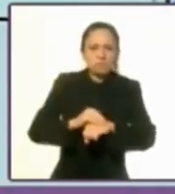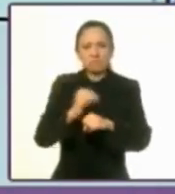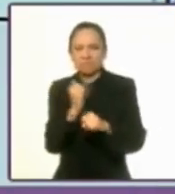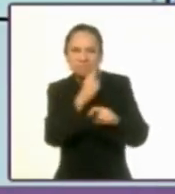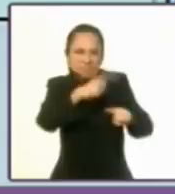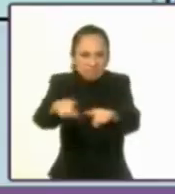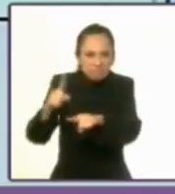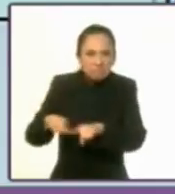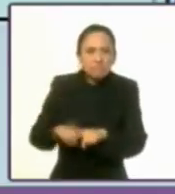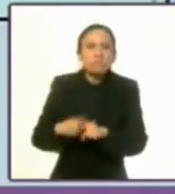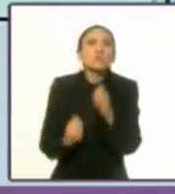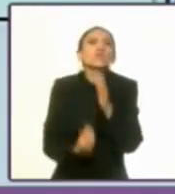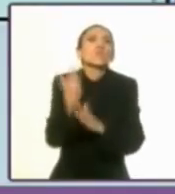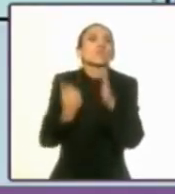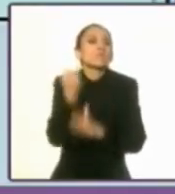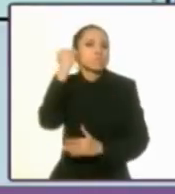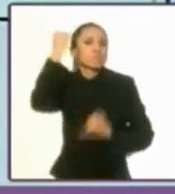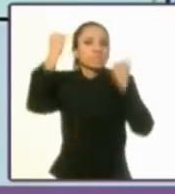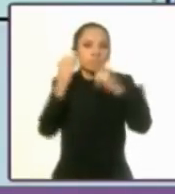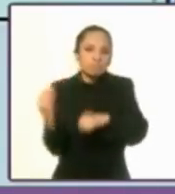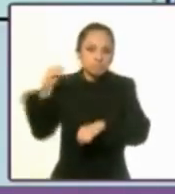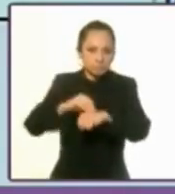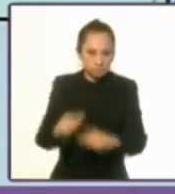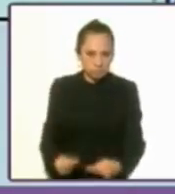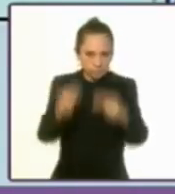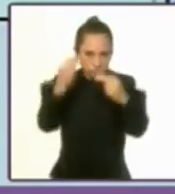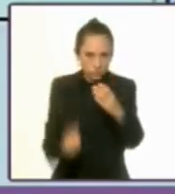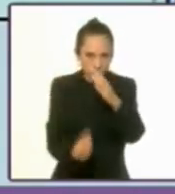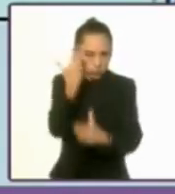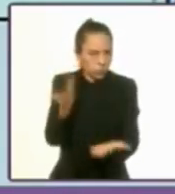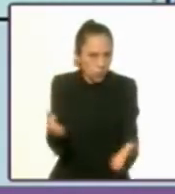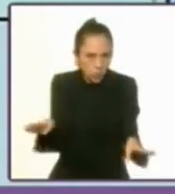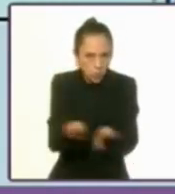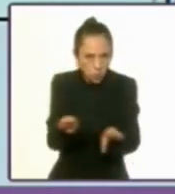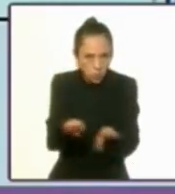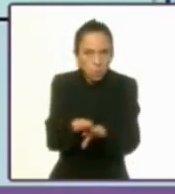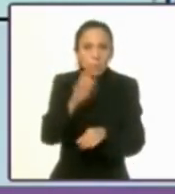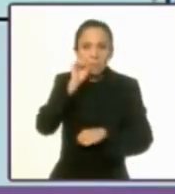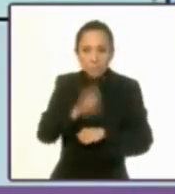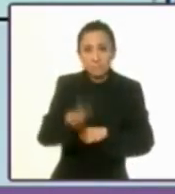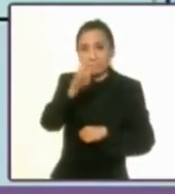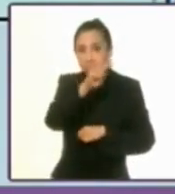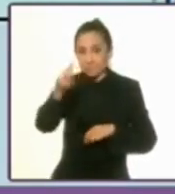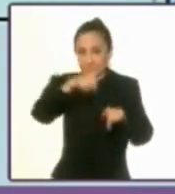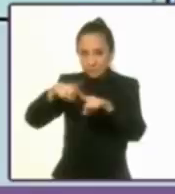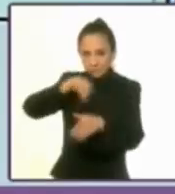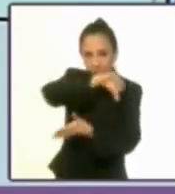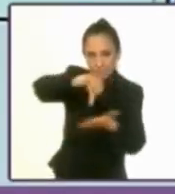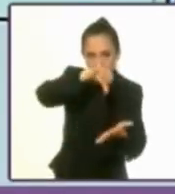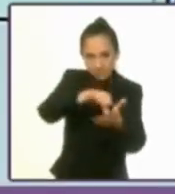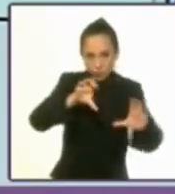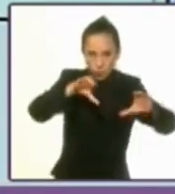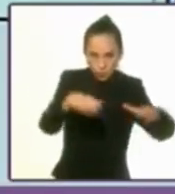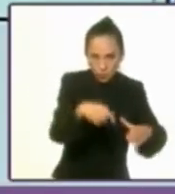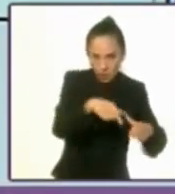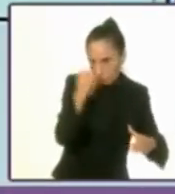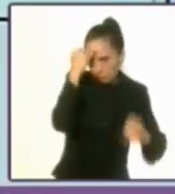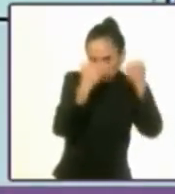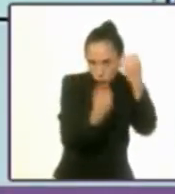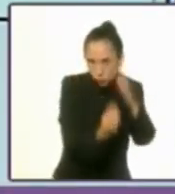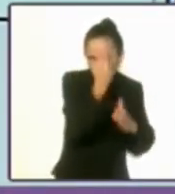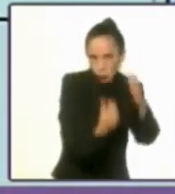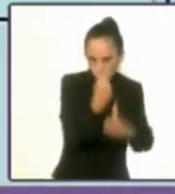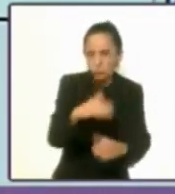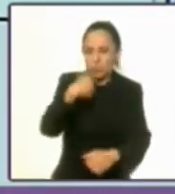de nuevos emprendedores que lo vamos a hacer a través de los 300 centros comunitarios de innovación social que vamos a